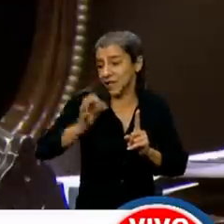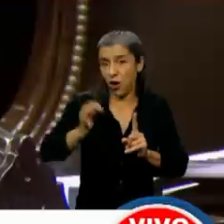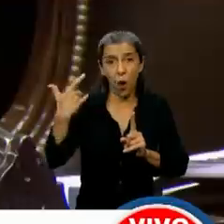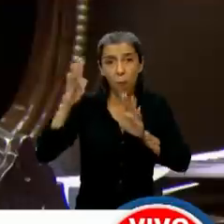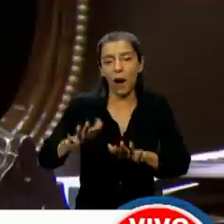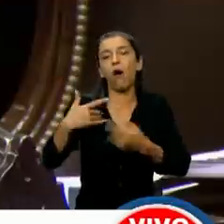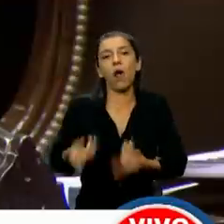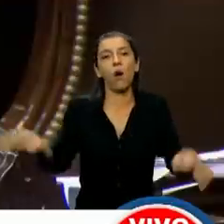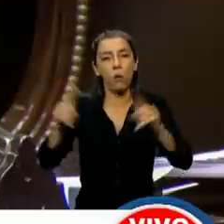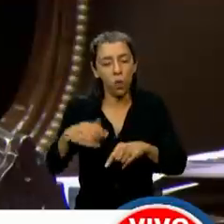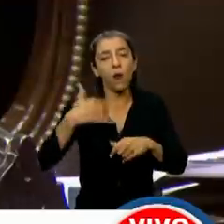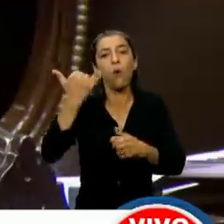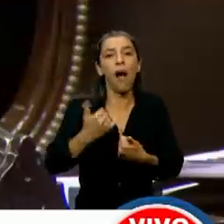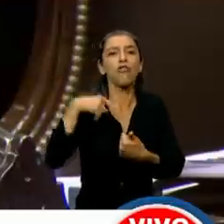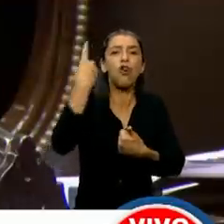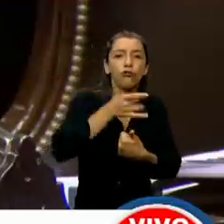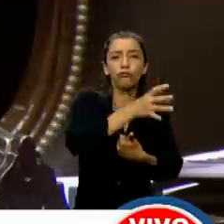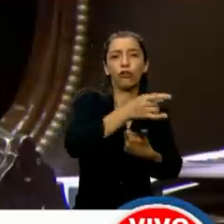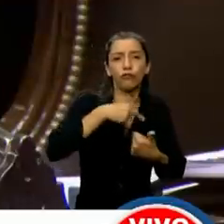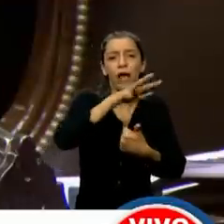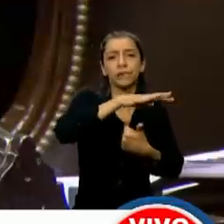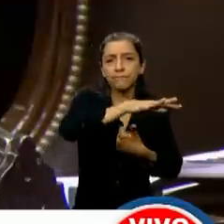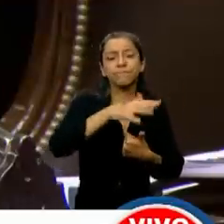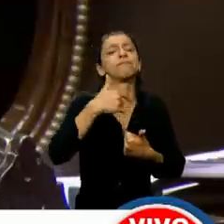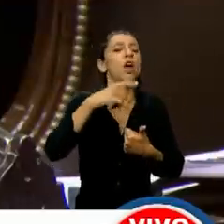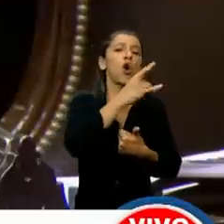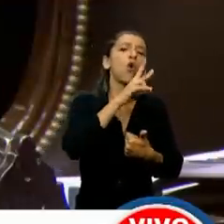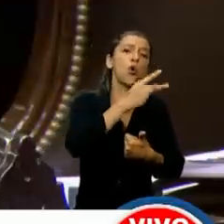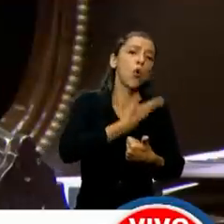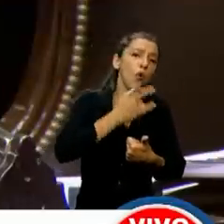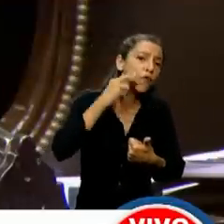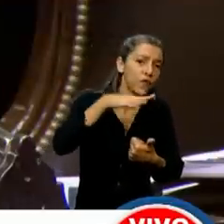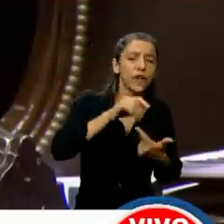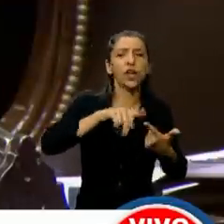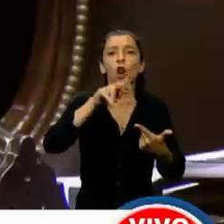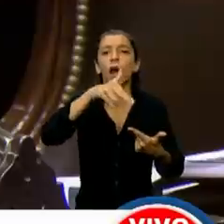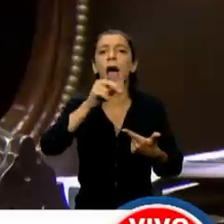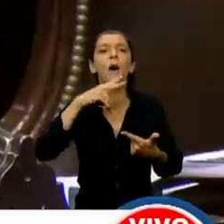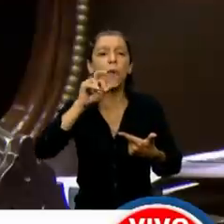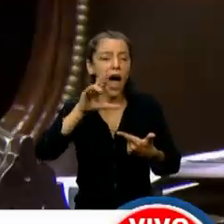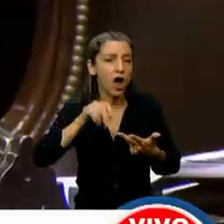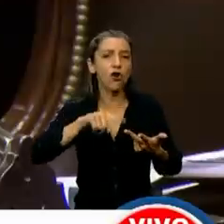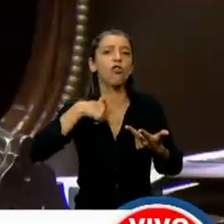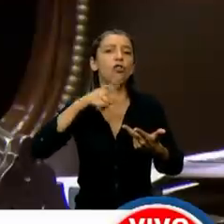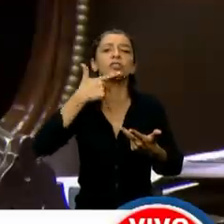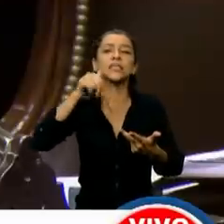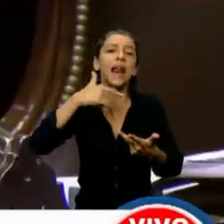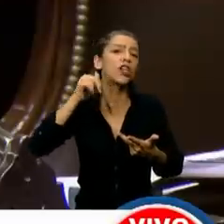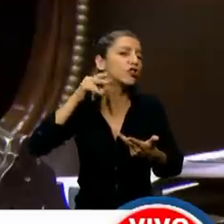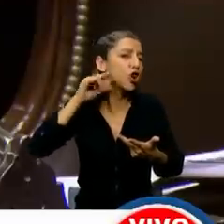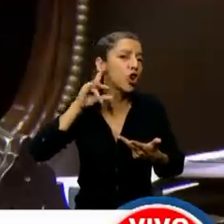ramales de junín rufino marco para navarro maipú tandil victoria san antonio de areco bragado pehuajó